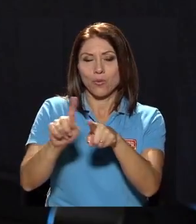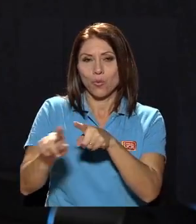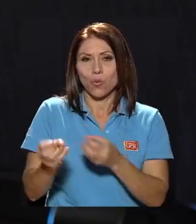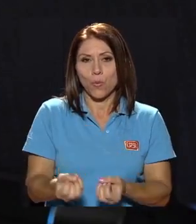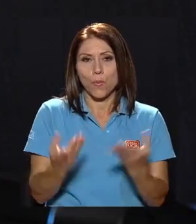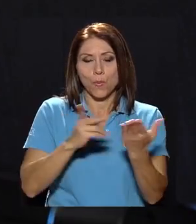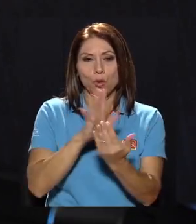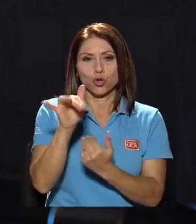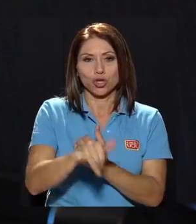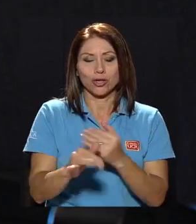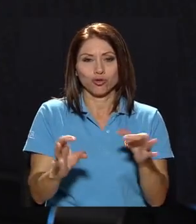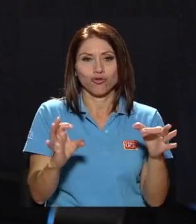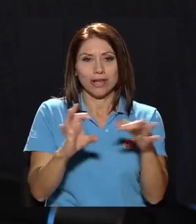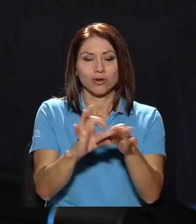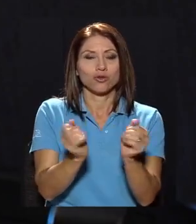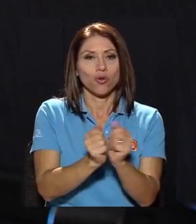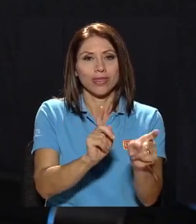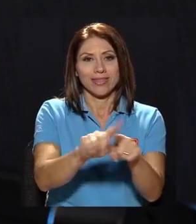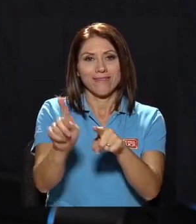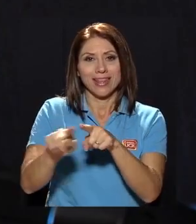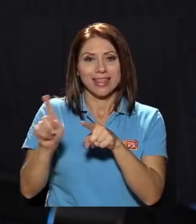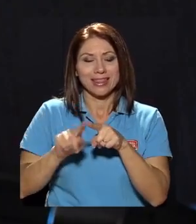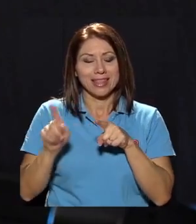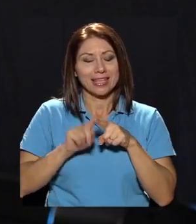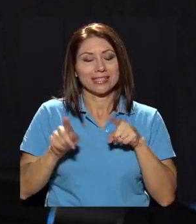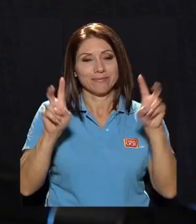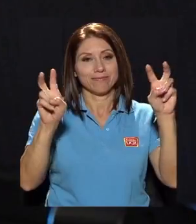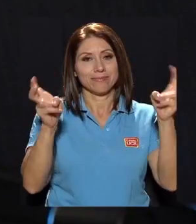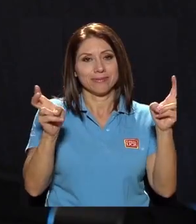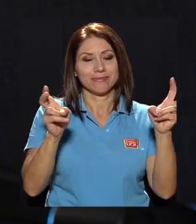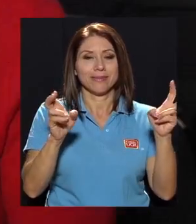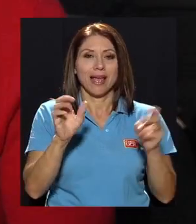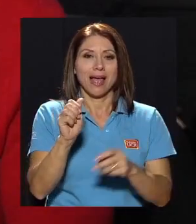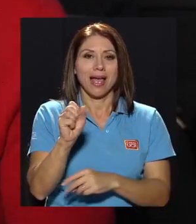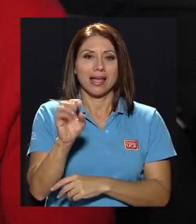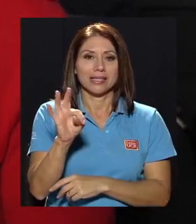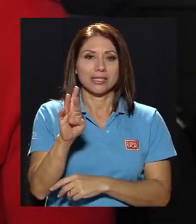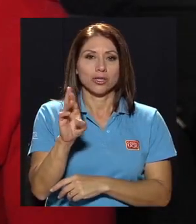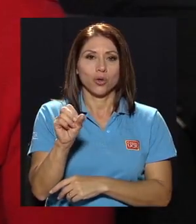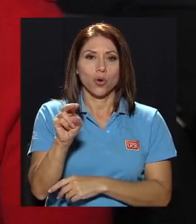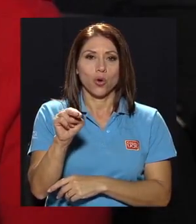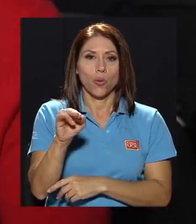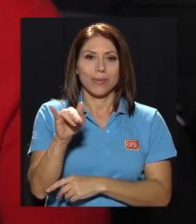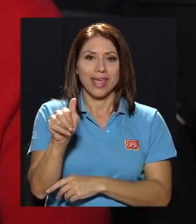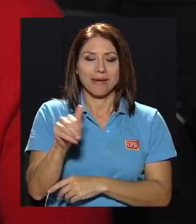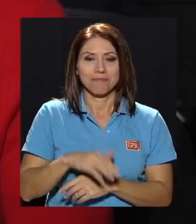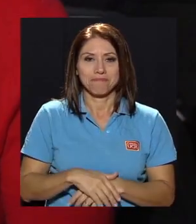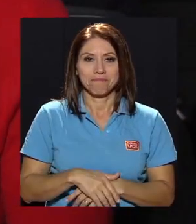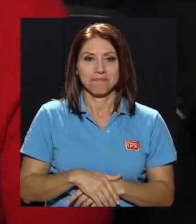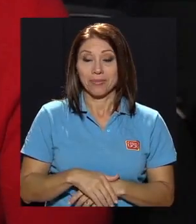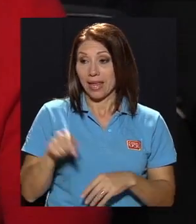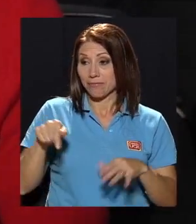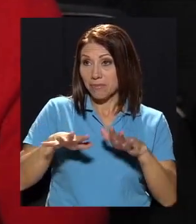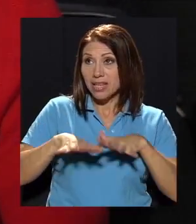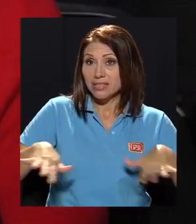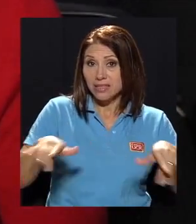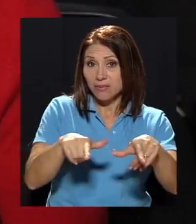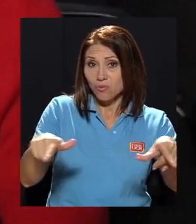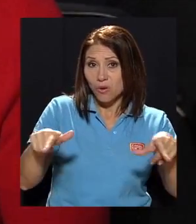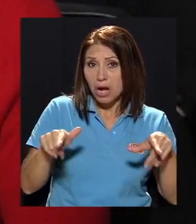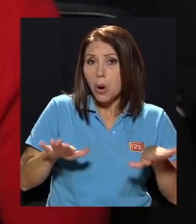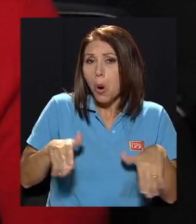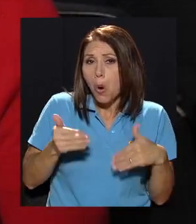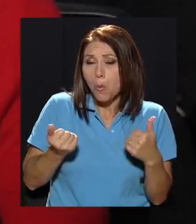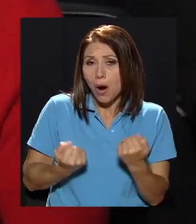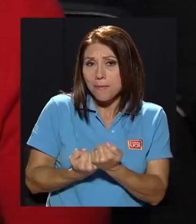proyectos relacionados con diferentes proyecciones en astronomía. ¿De qué forma ha contribuido el Planetario a enriquecer